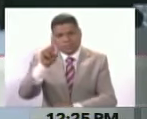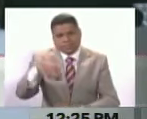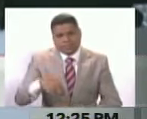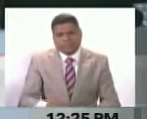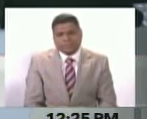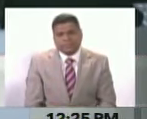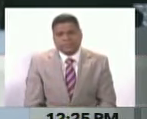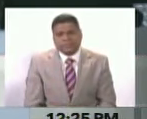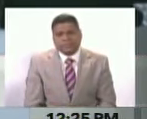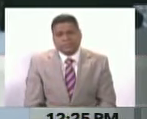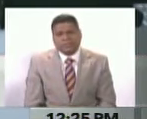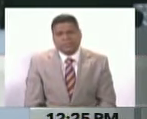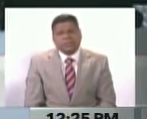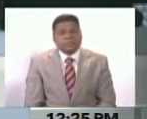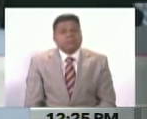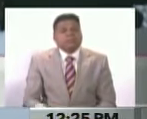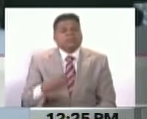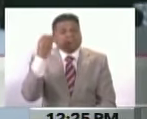considera,